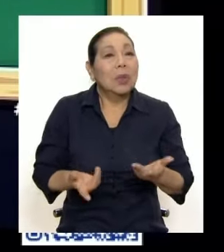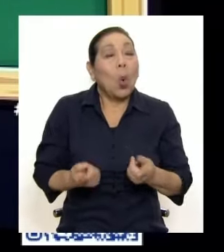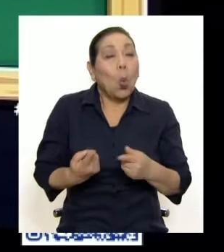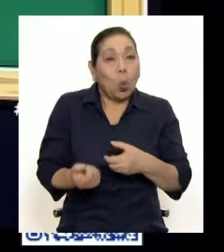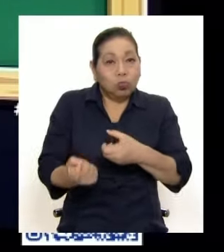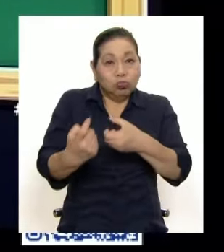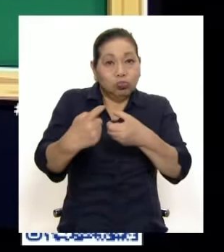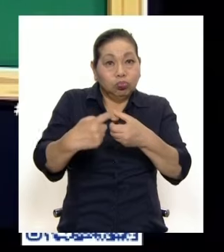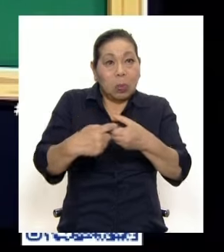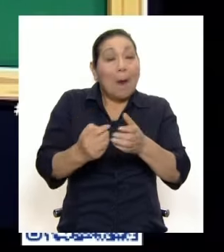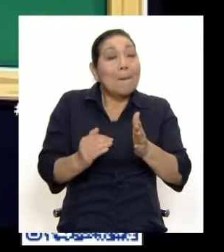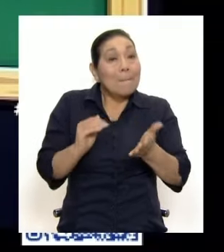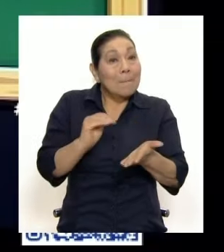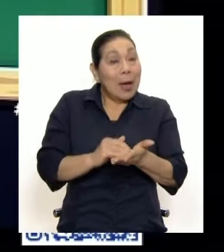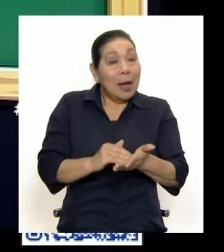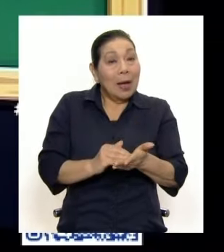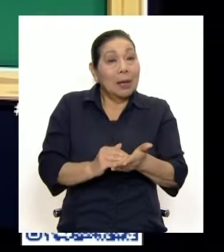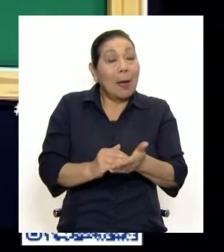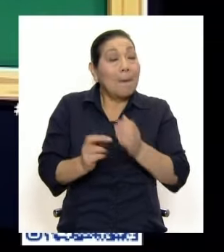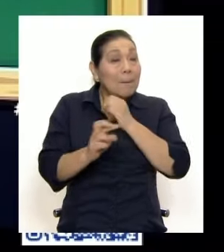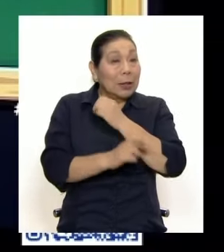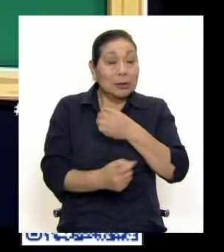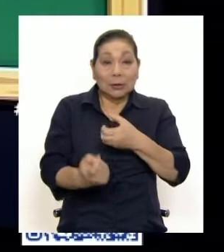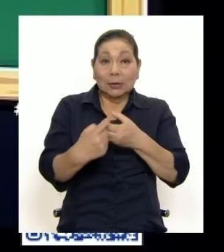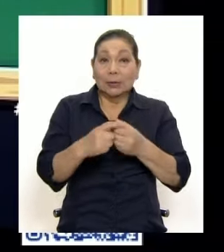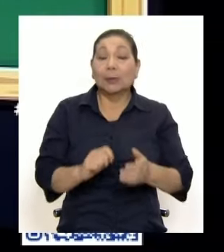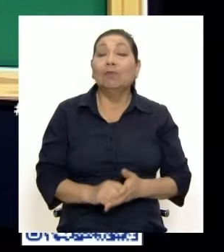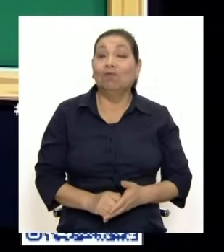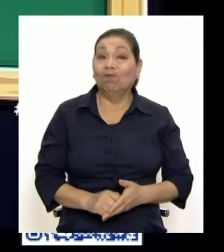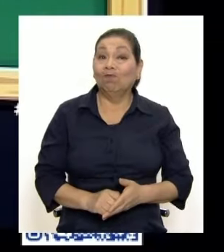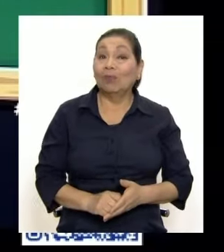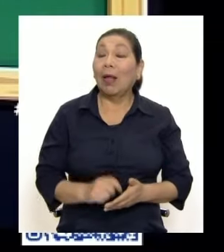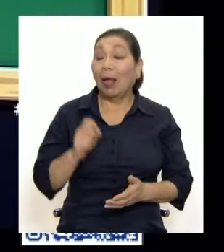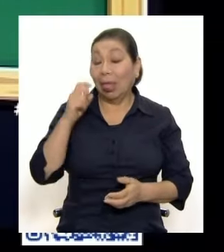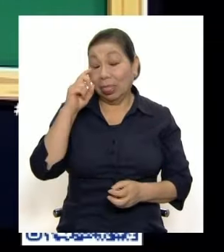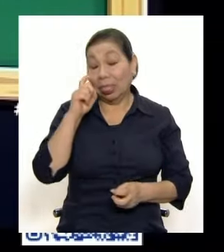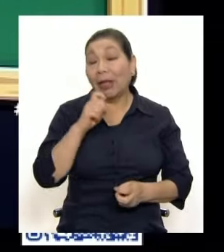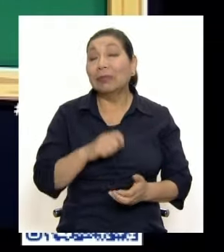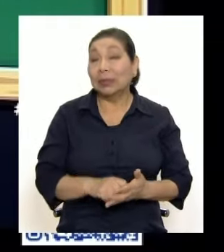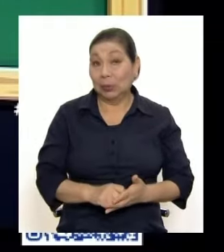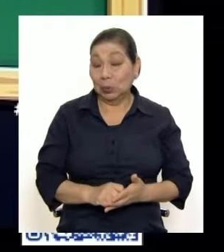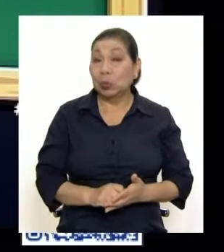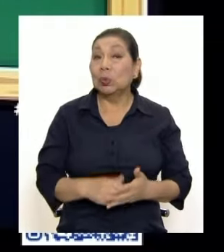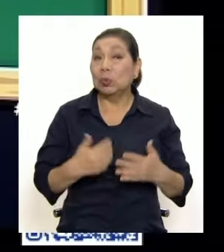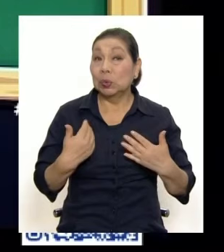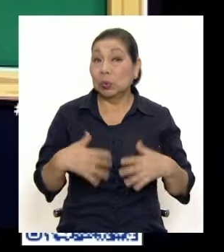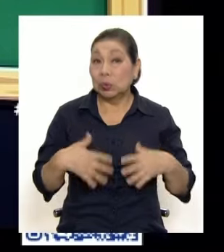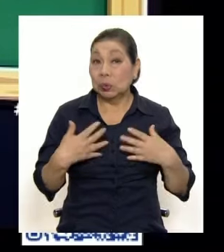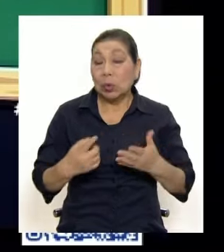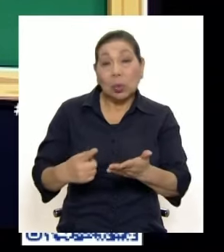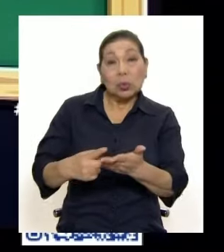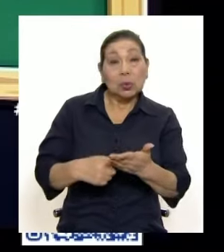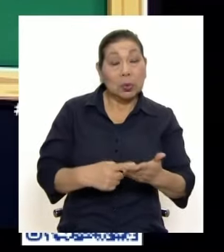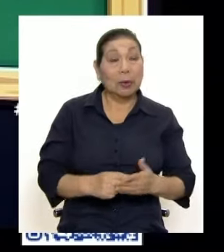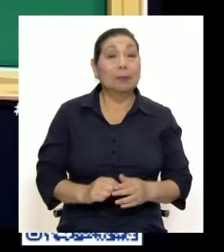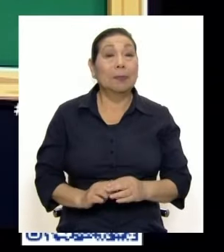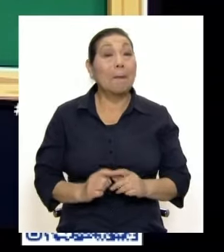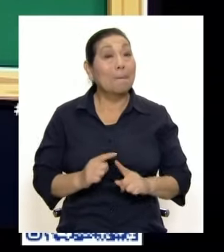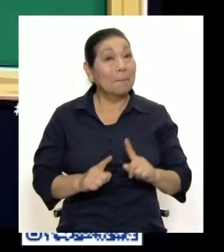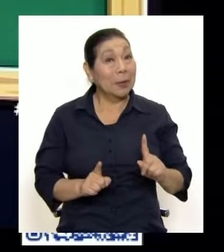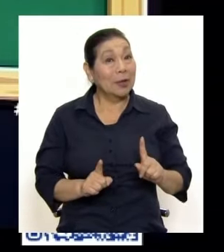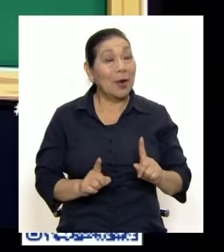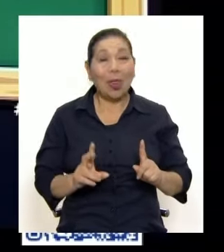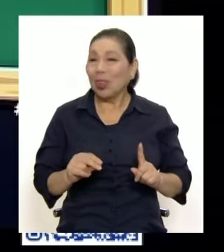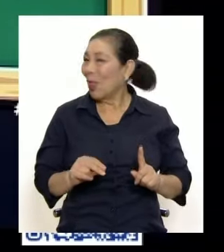incorporan a más miembros es mucho más difícil arri arribar a un consenso político y a pesar que las